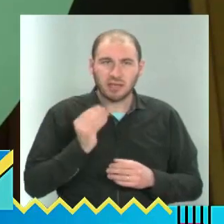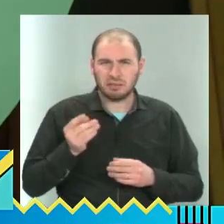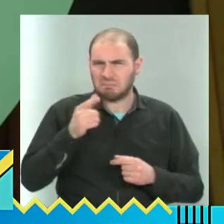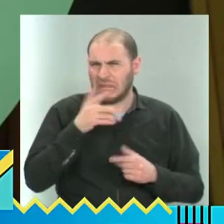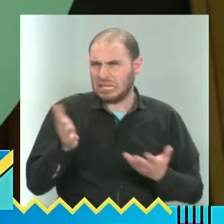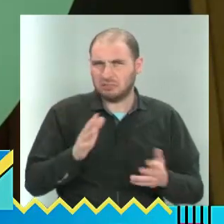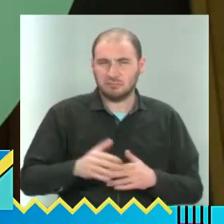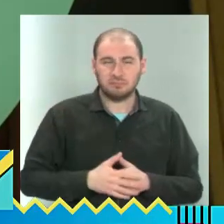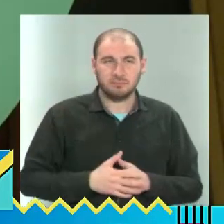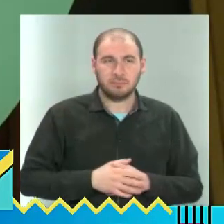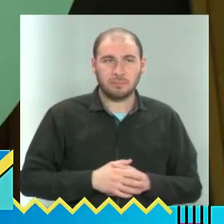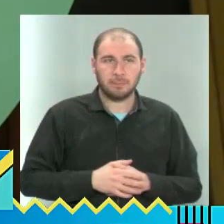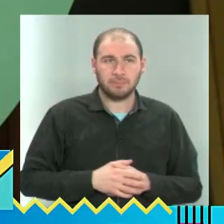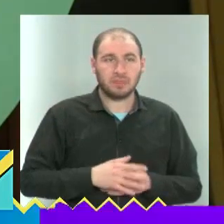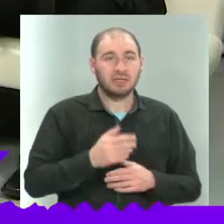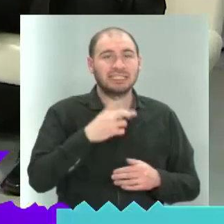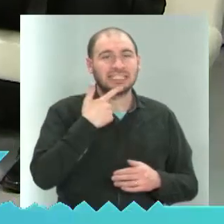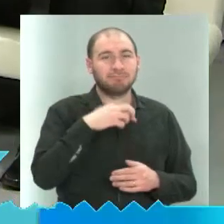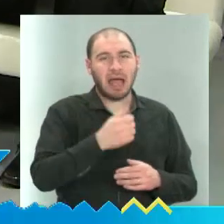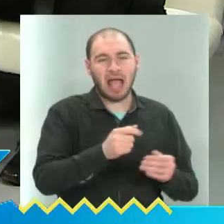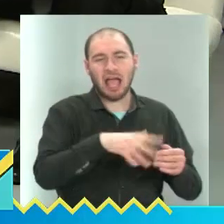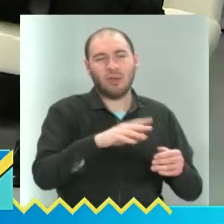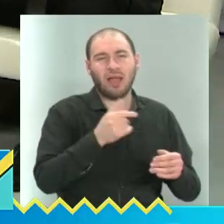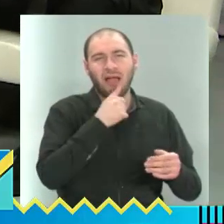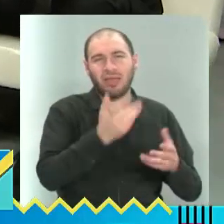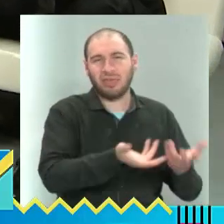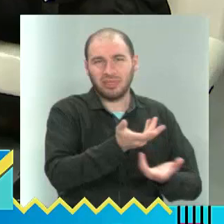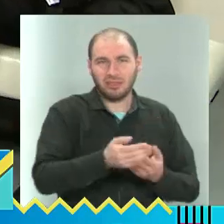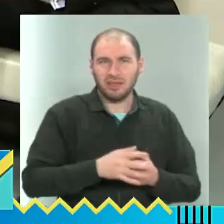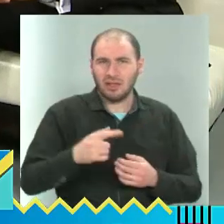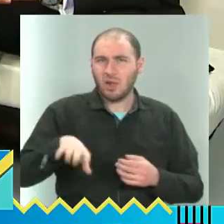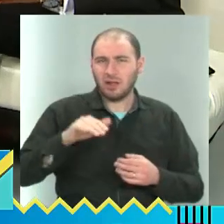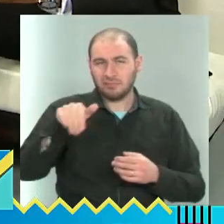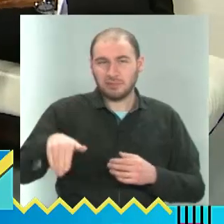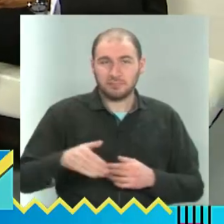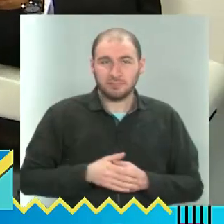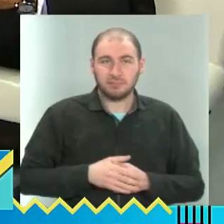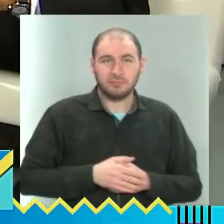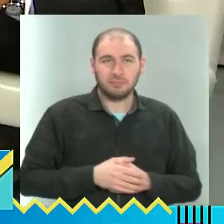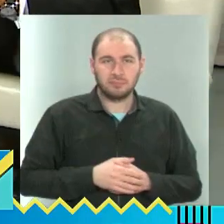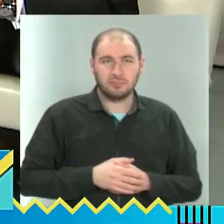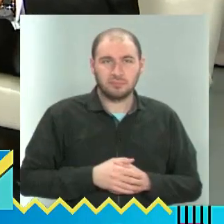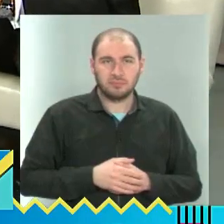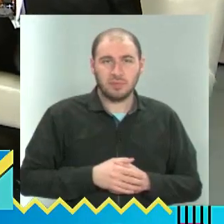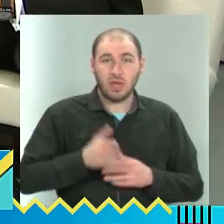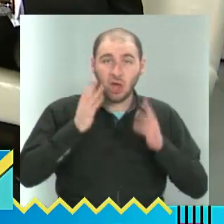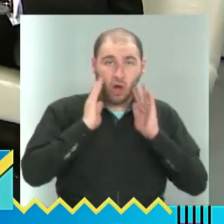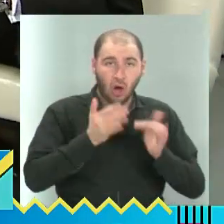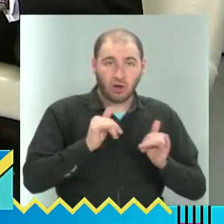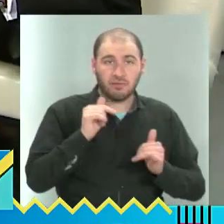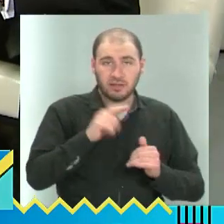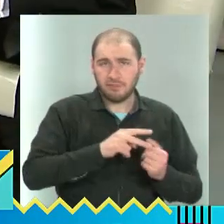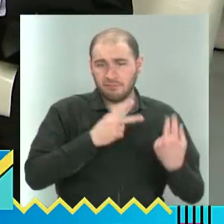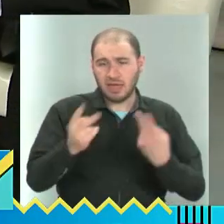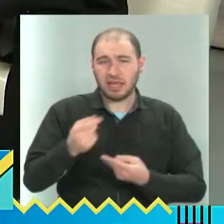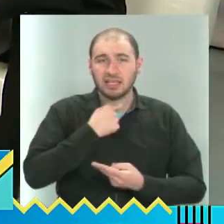así. Un spa. Entonces, claro, y ella pensaba que iba a viajar a un spa. Ella la joven, quería